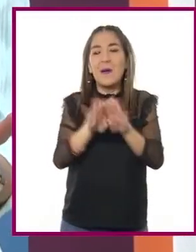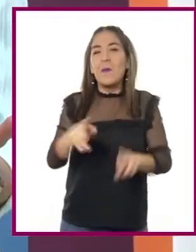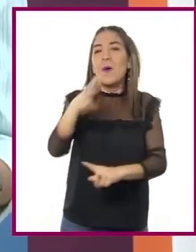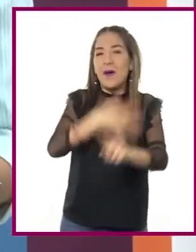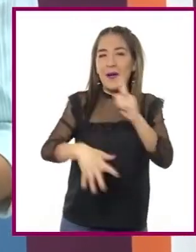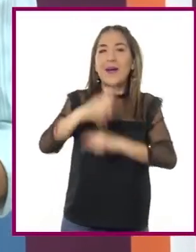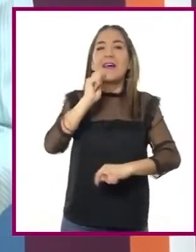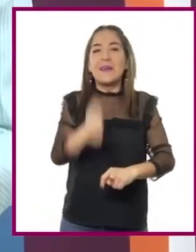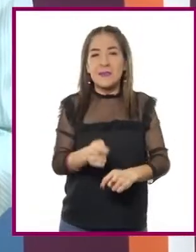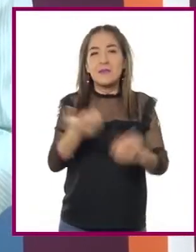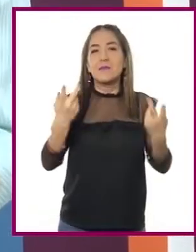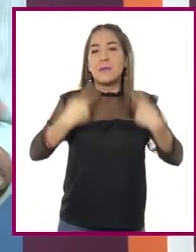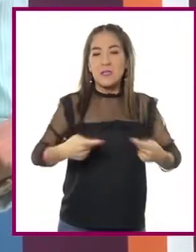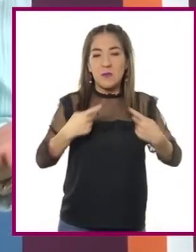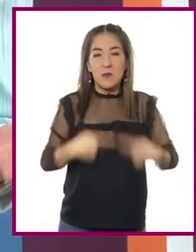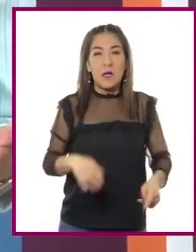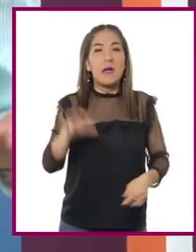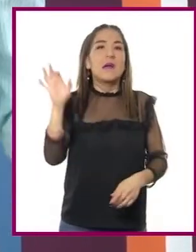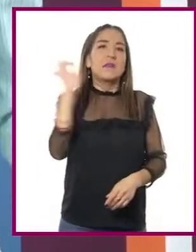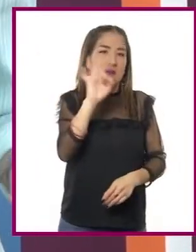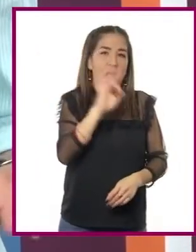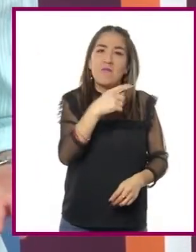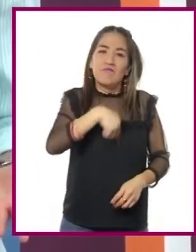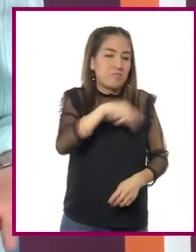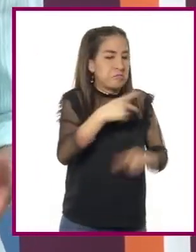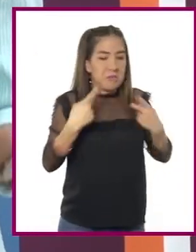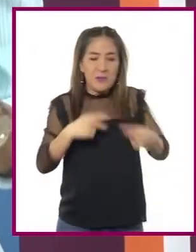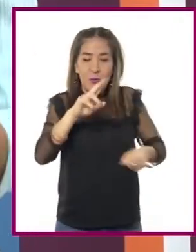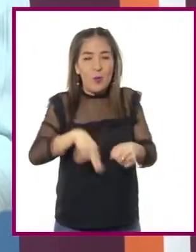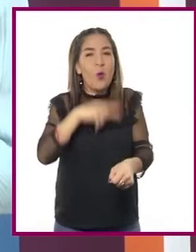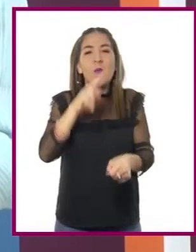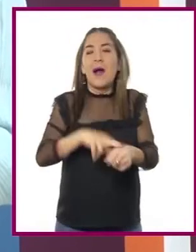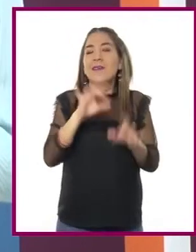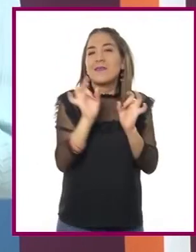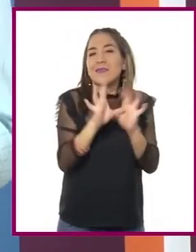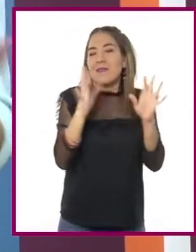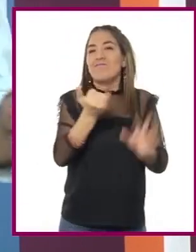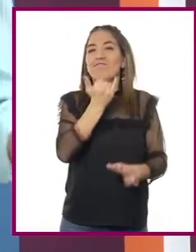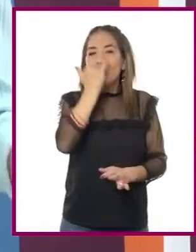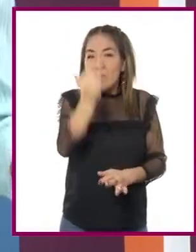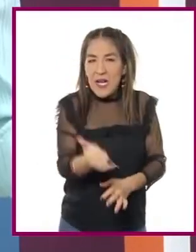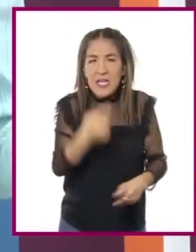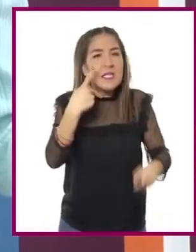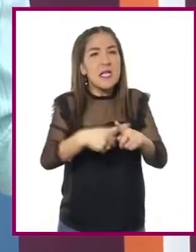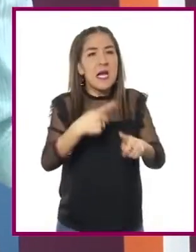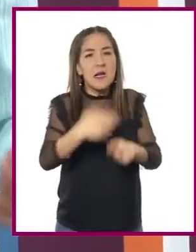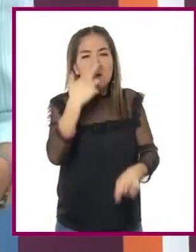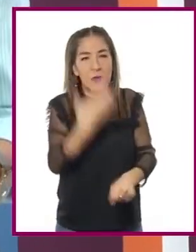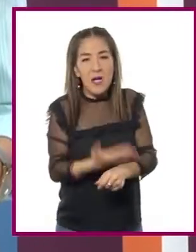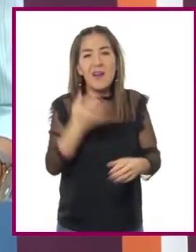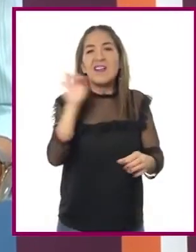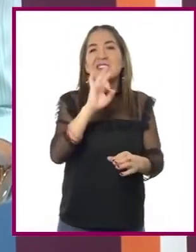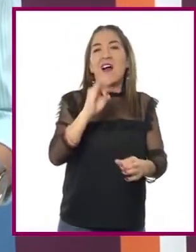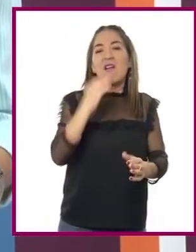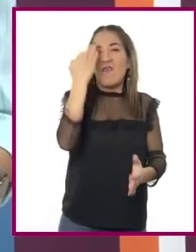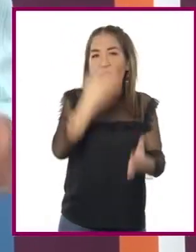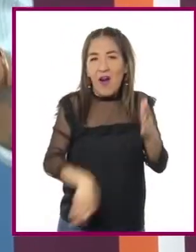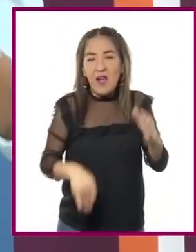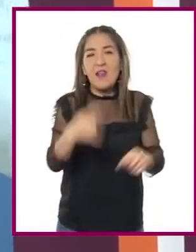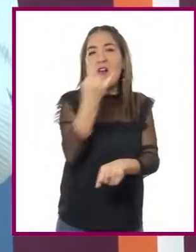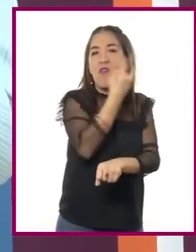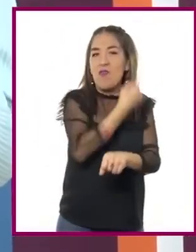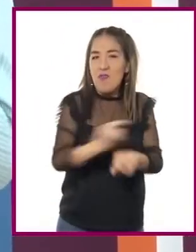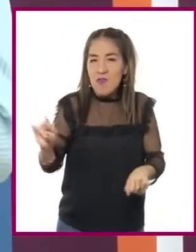toda persona, pueden cometer equivocaciones en el ejercicio de sus funciones, incurrir en faltas o actos